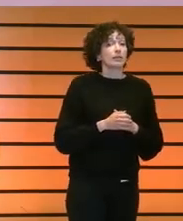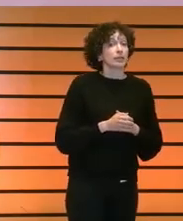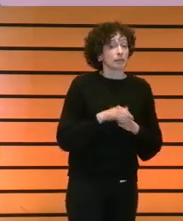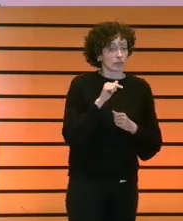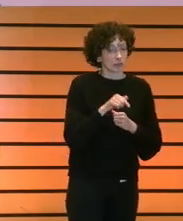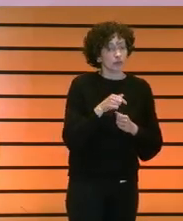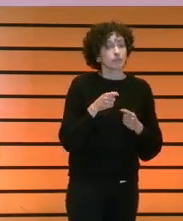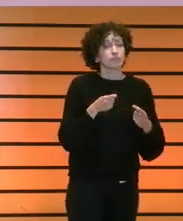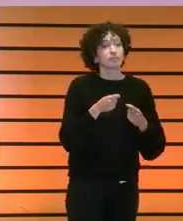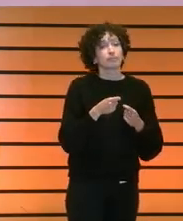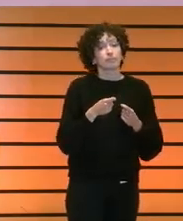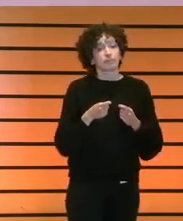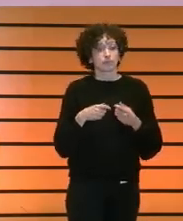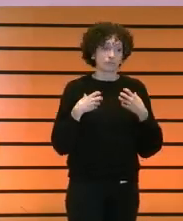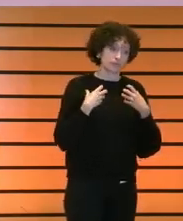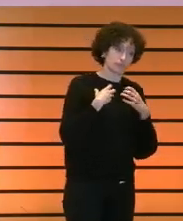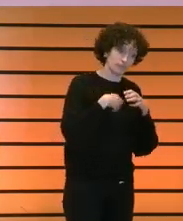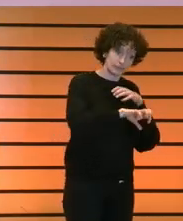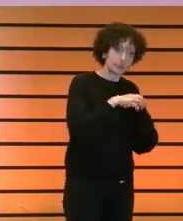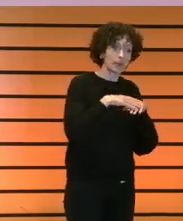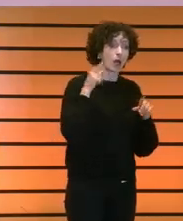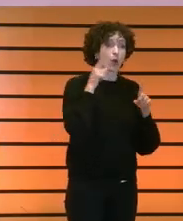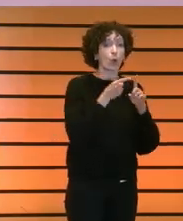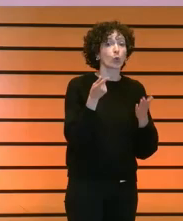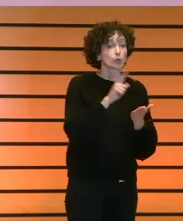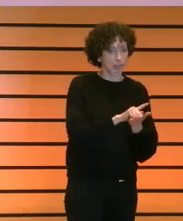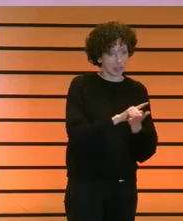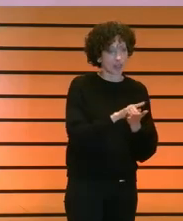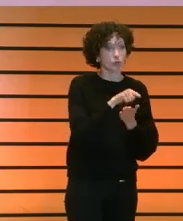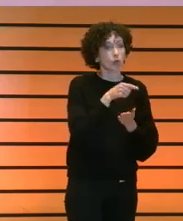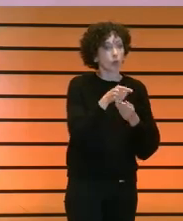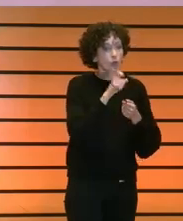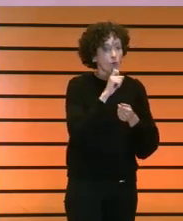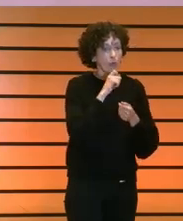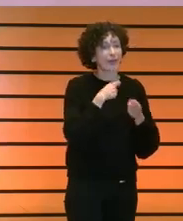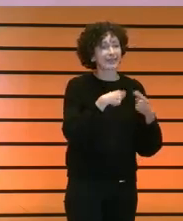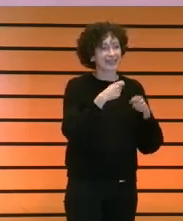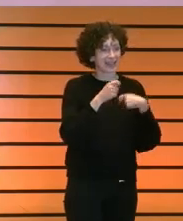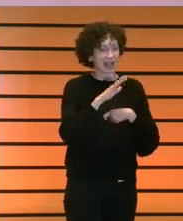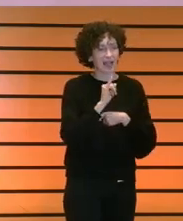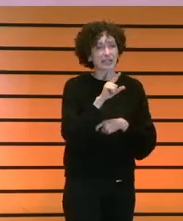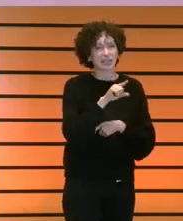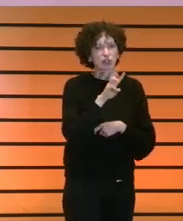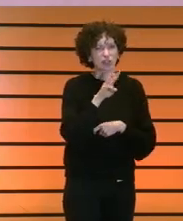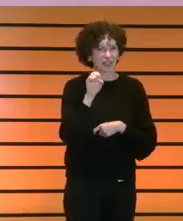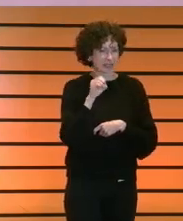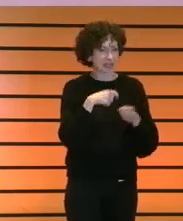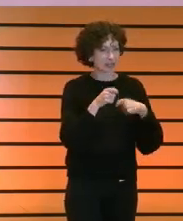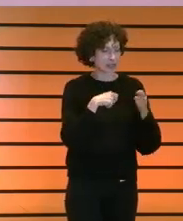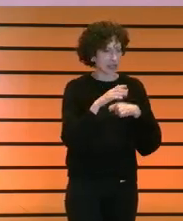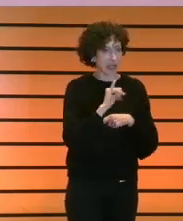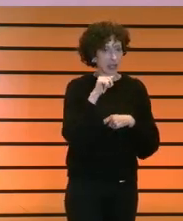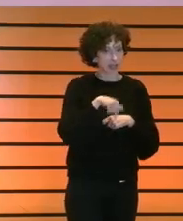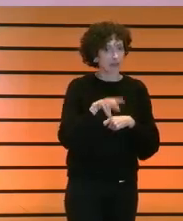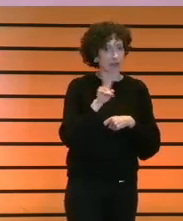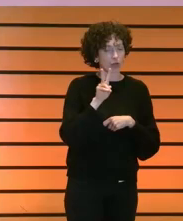se destinan para reutilización. ¿Cómo se hace esta reutilización? Bueno, pues hay una red de tiendas, tenemos más de 130 tiendas, aquí en Valladolid